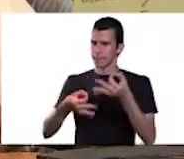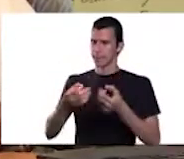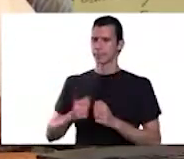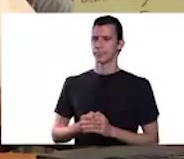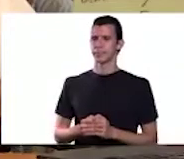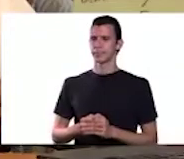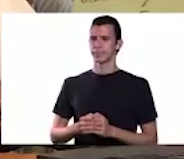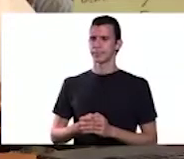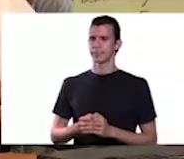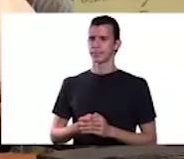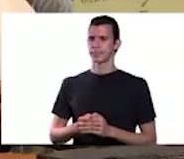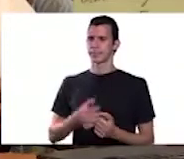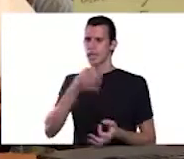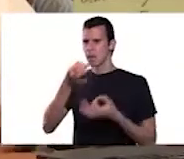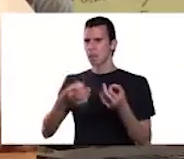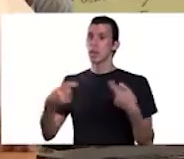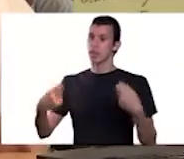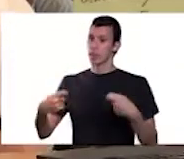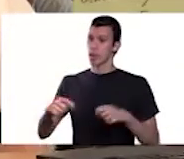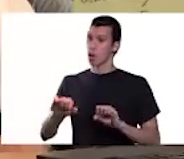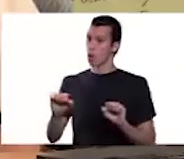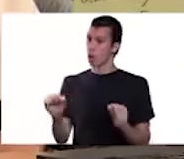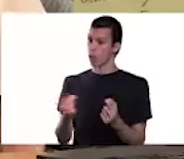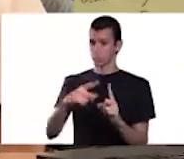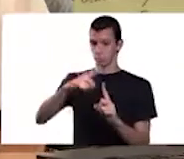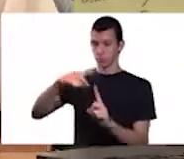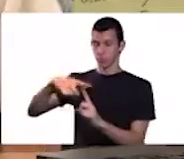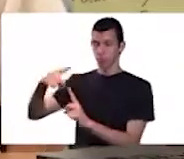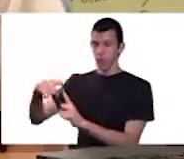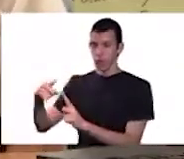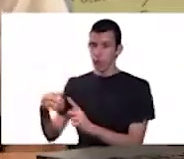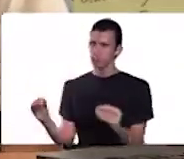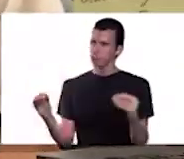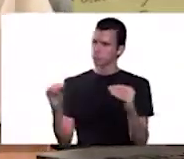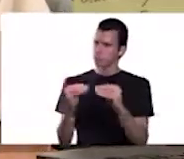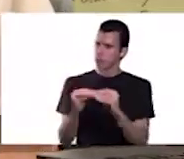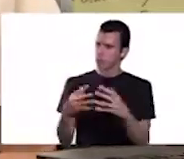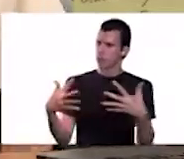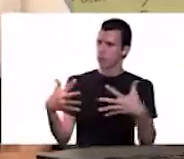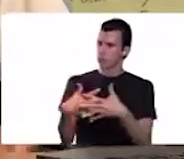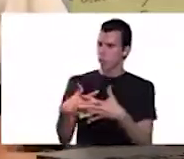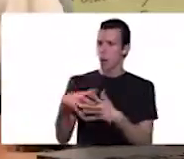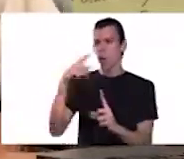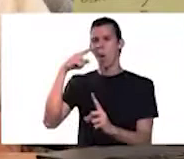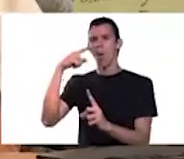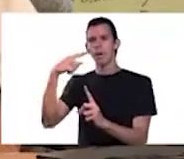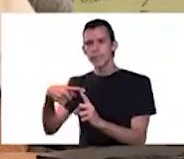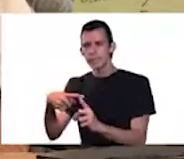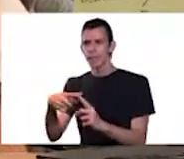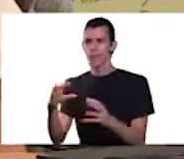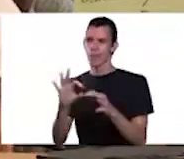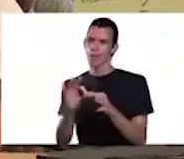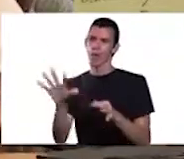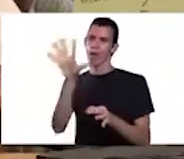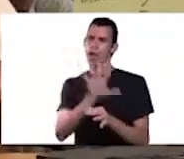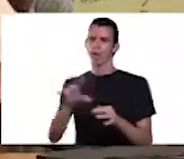realizar un conjunto de actividades relacionadas con el objeto de estudio de la geografía,